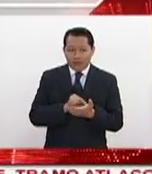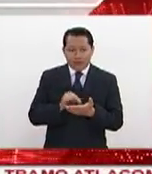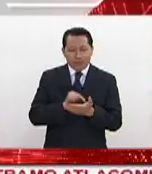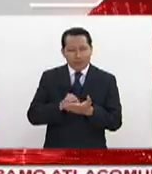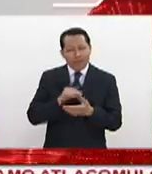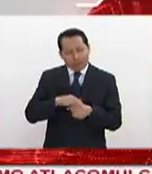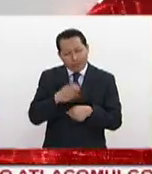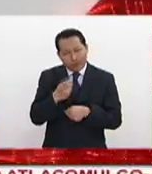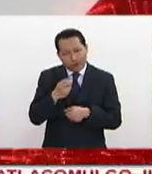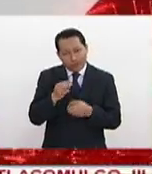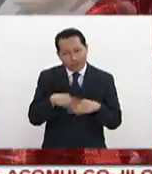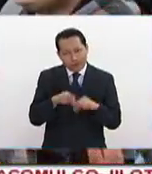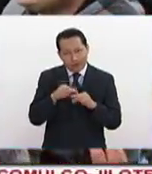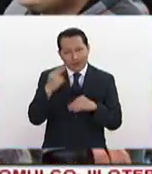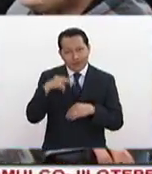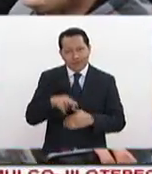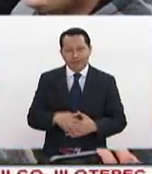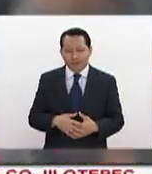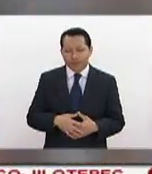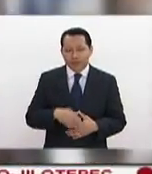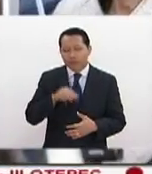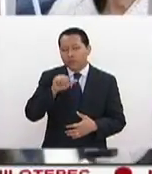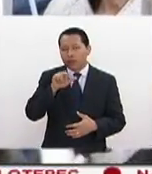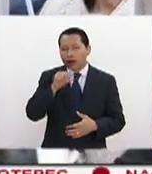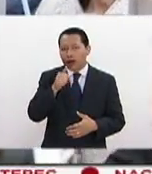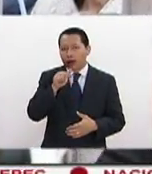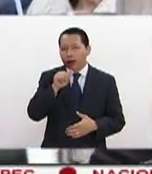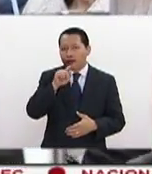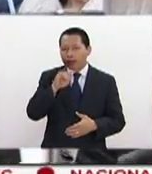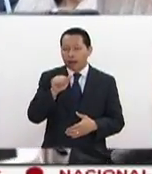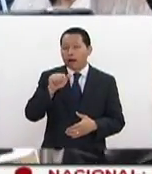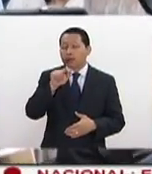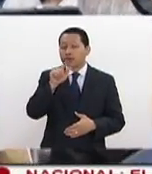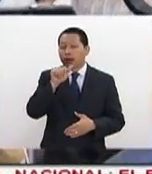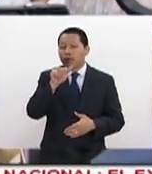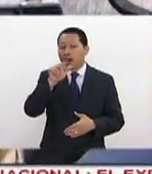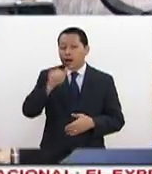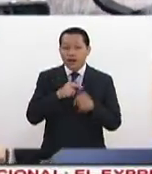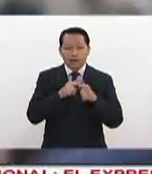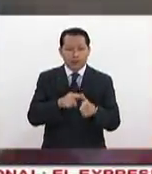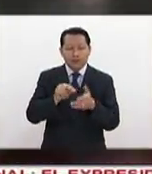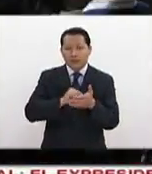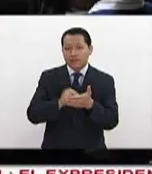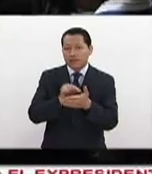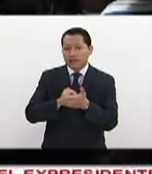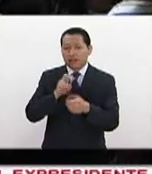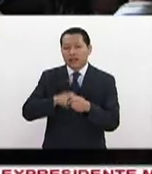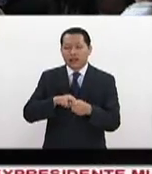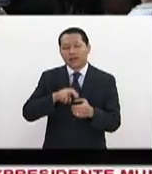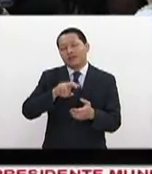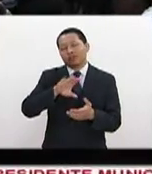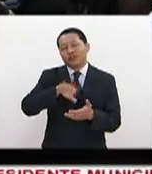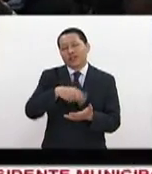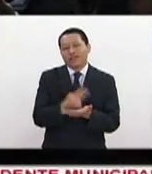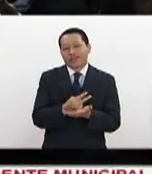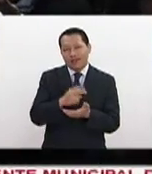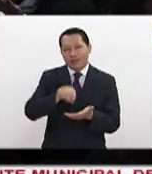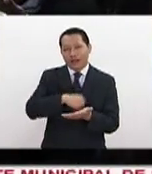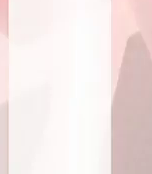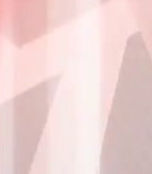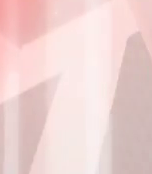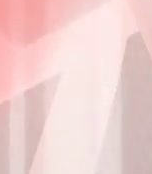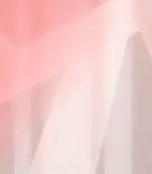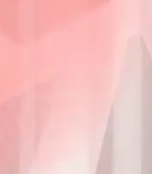por eso la importancia de esta gira. Margarita Zavala continuó con su recolección de firmas en Ciudad Victoria, allá en